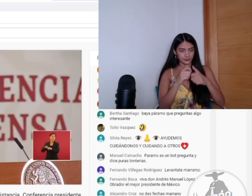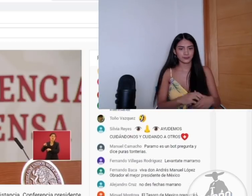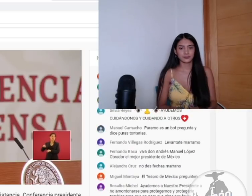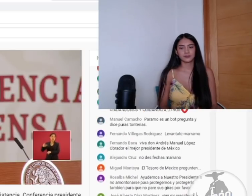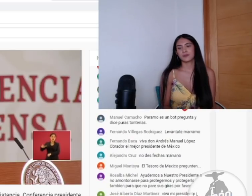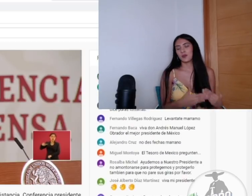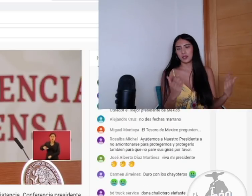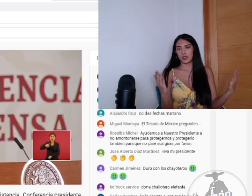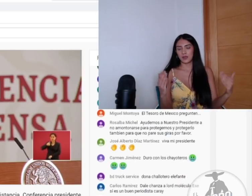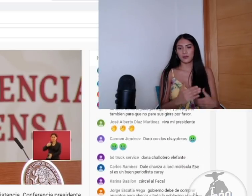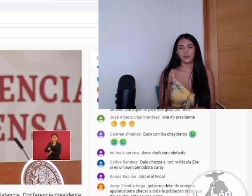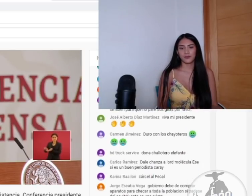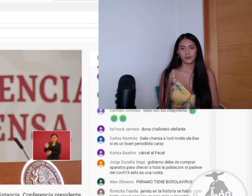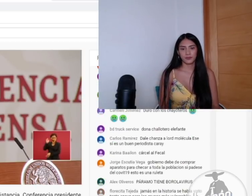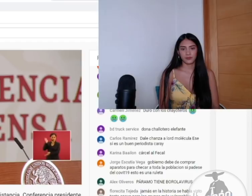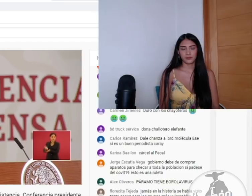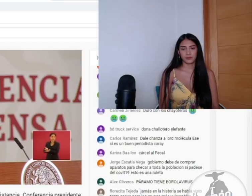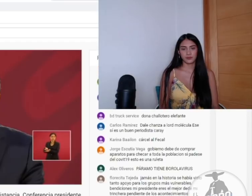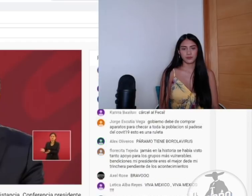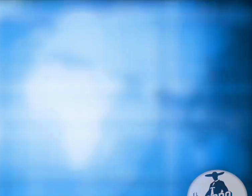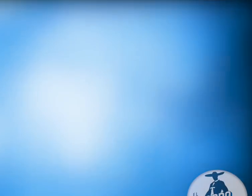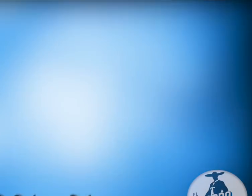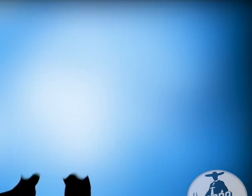dinero y vengan los ventiladores.